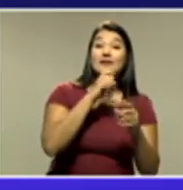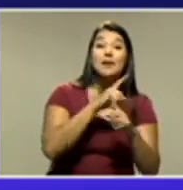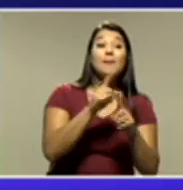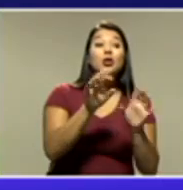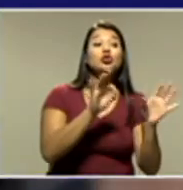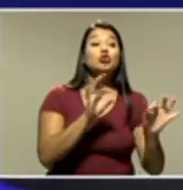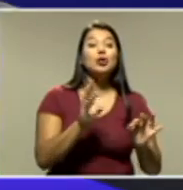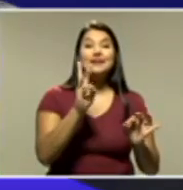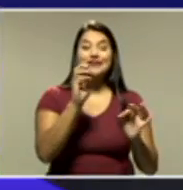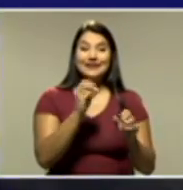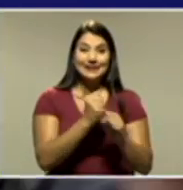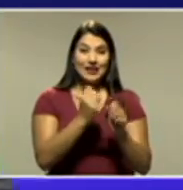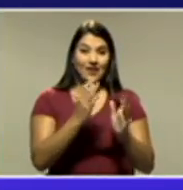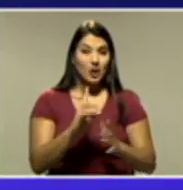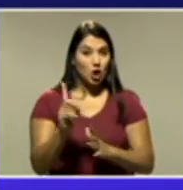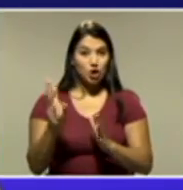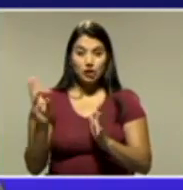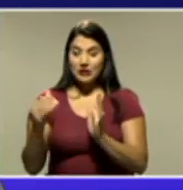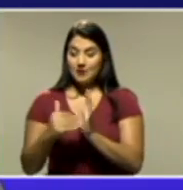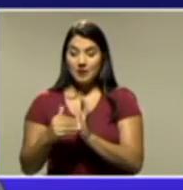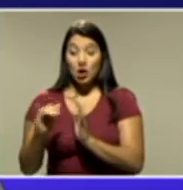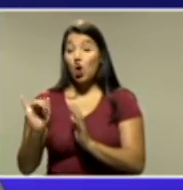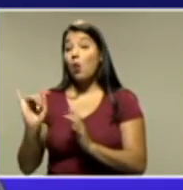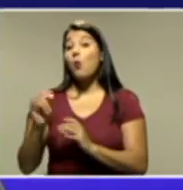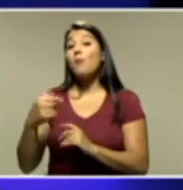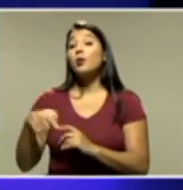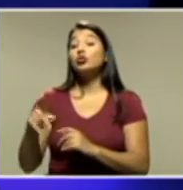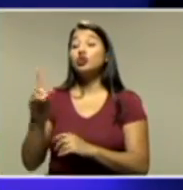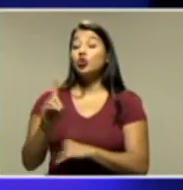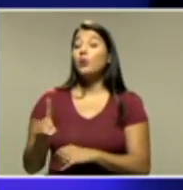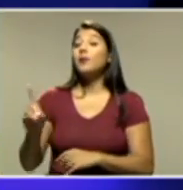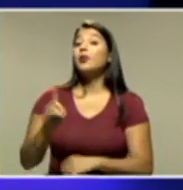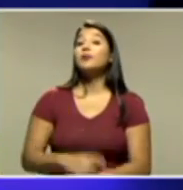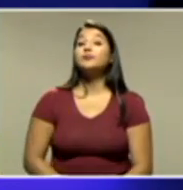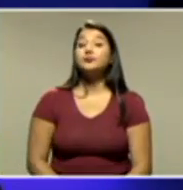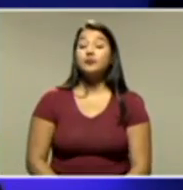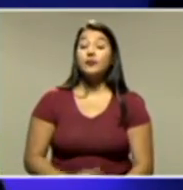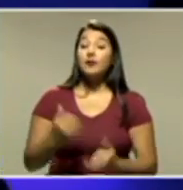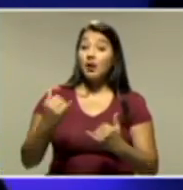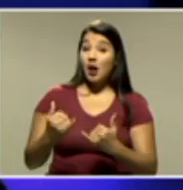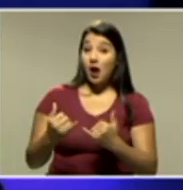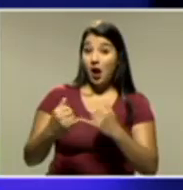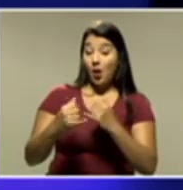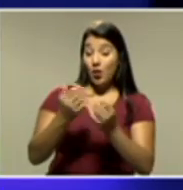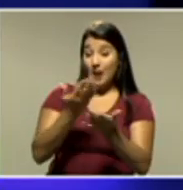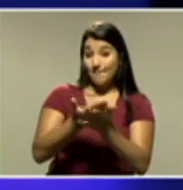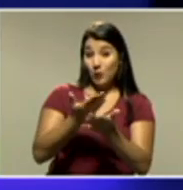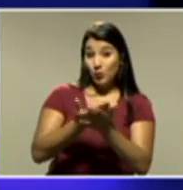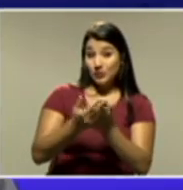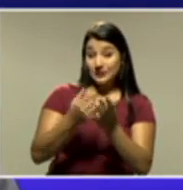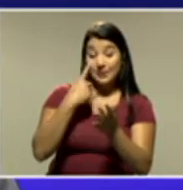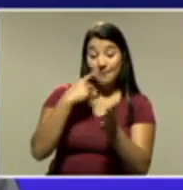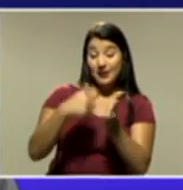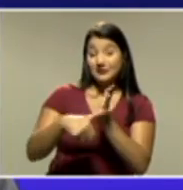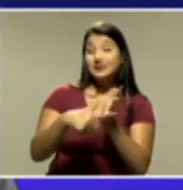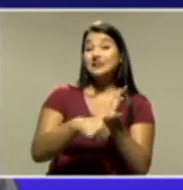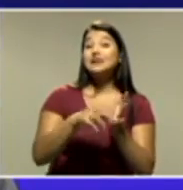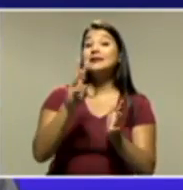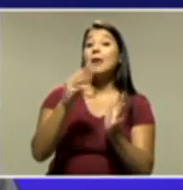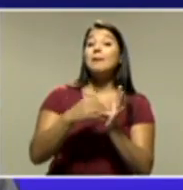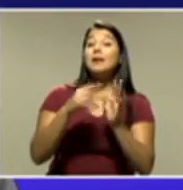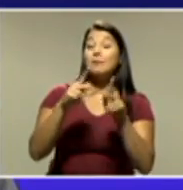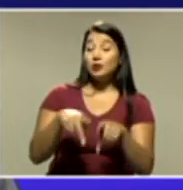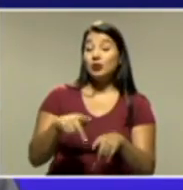60 funcionarios, no 6.000 como el próximo domingo. La oferta electoral es de 6.000 personas. Correcto. 6.000